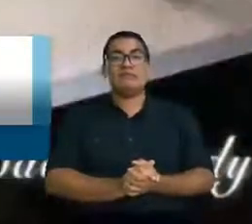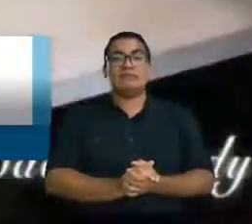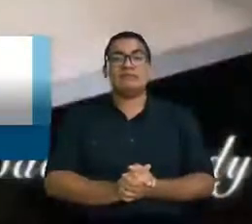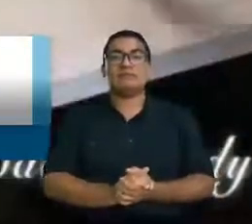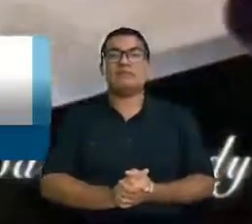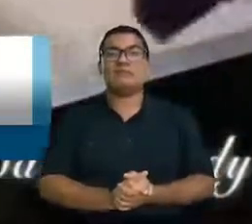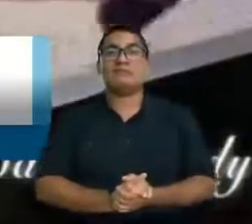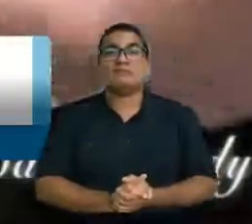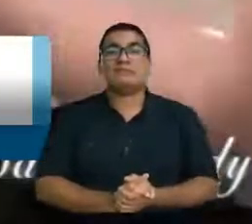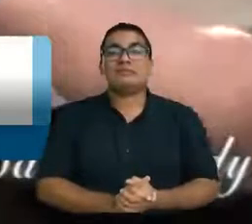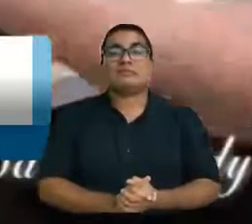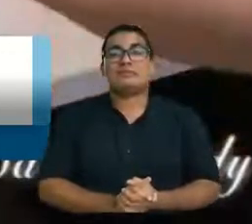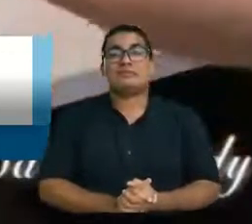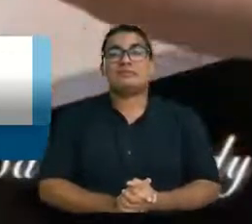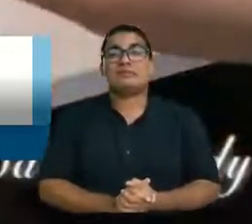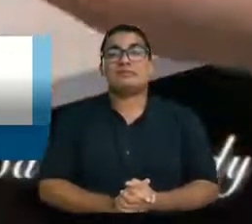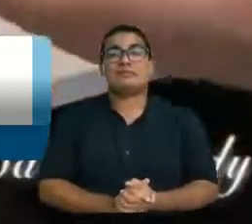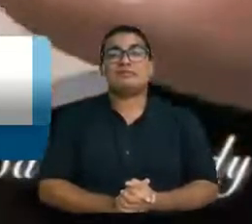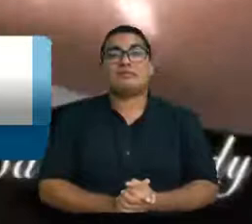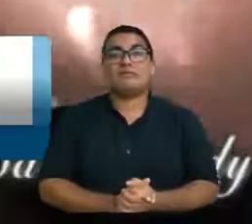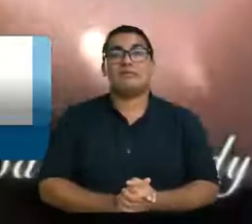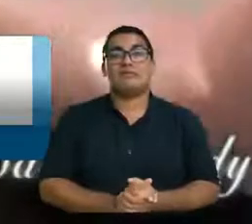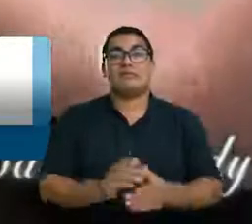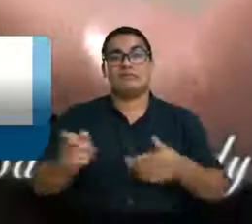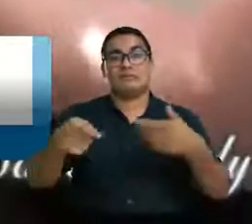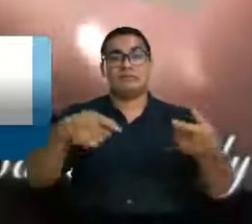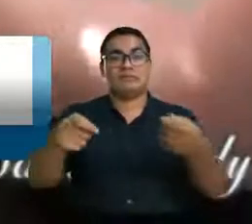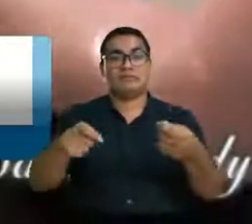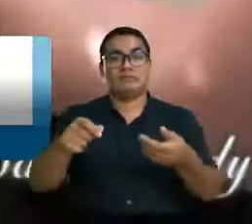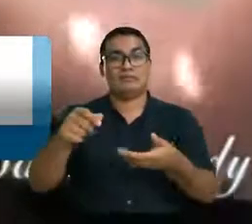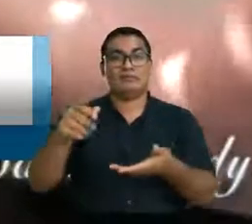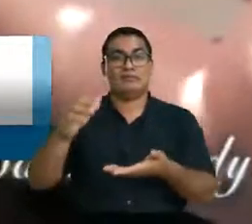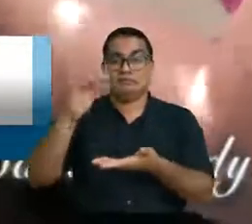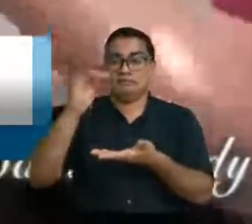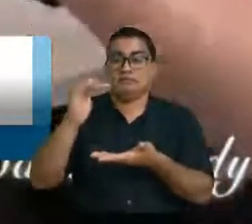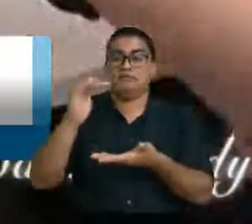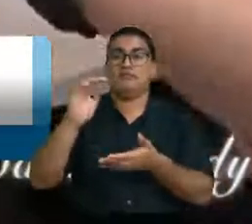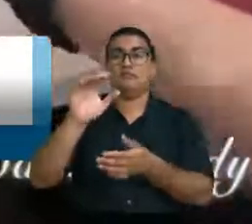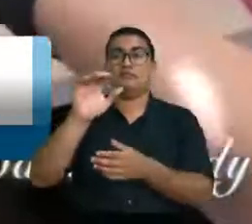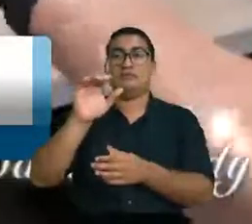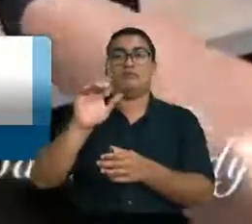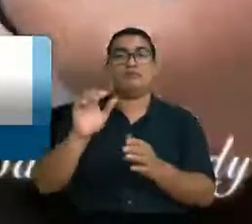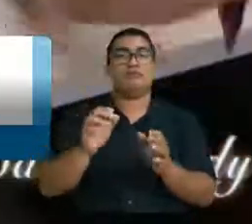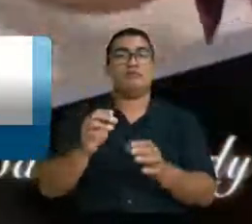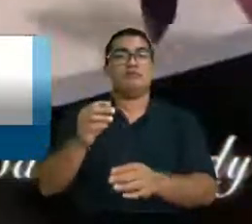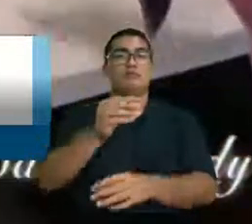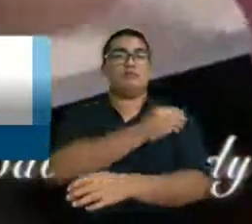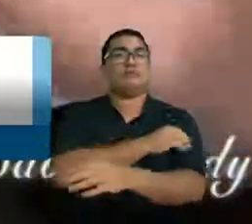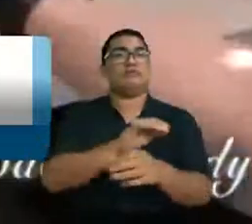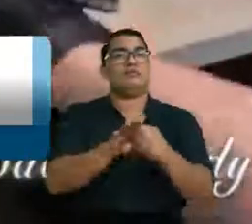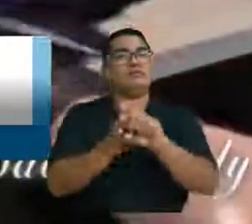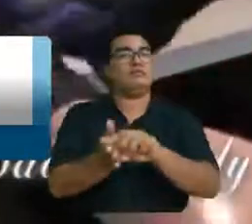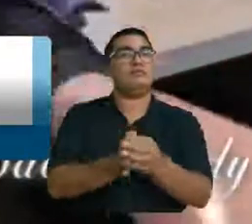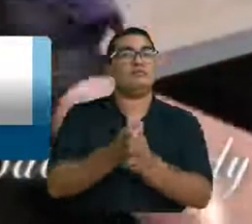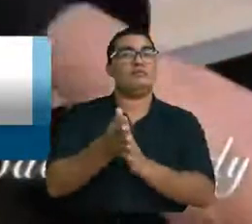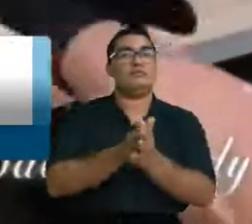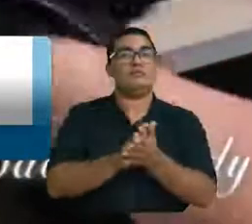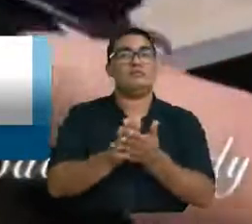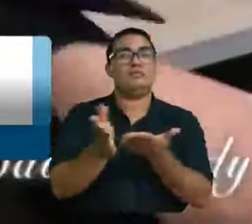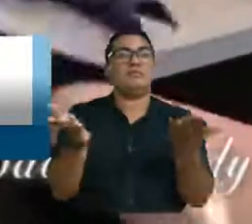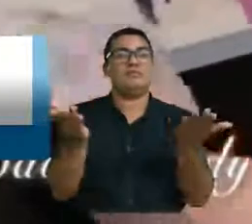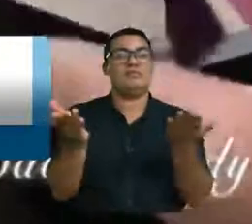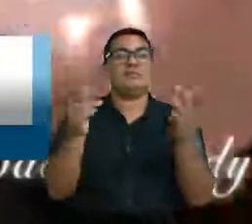ver, se andan vendiendo botellitas de medio litro, de un litro de alcohol gel. ¿Cuánto nosotros